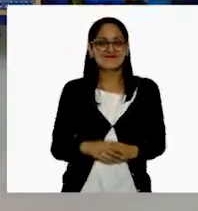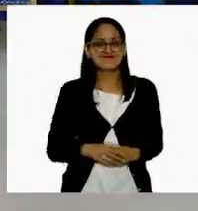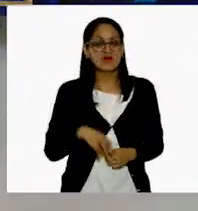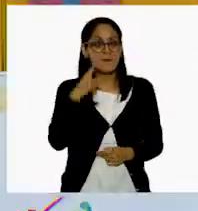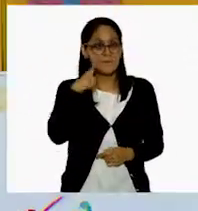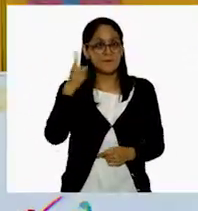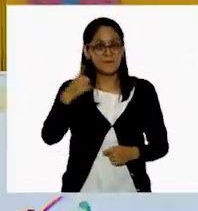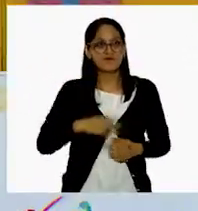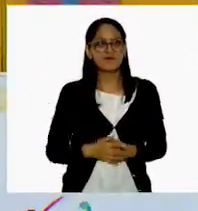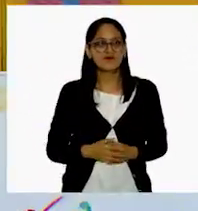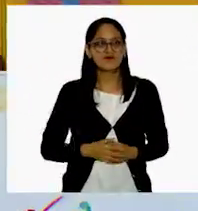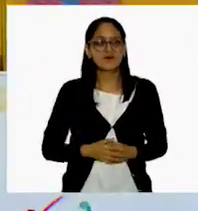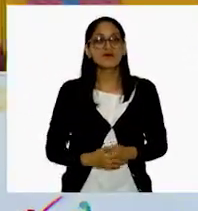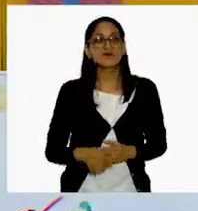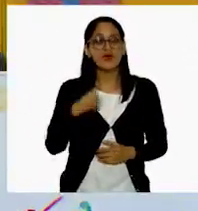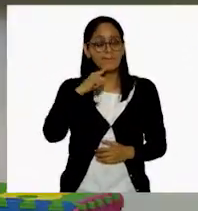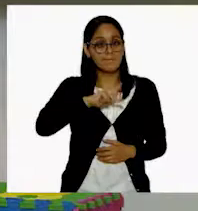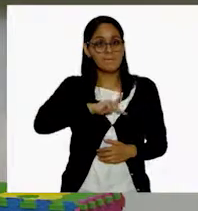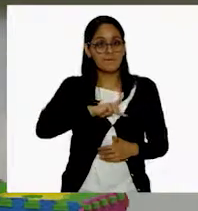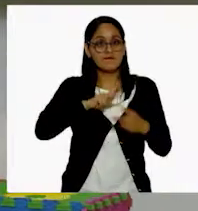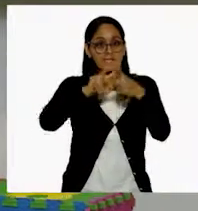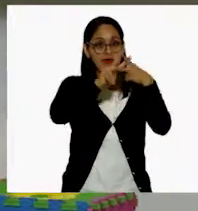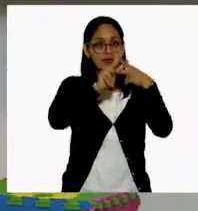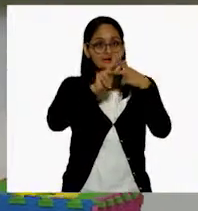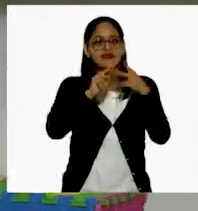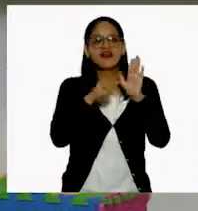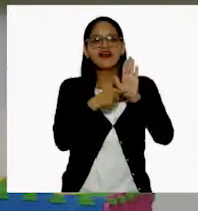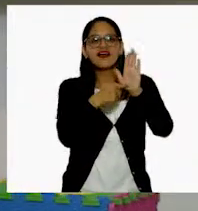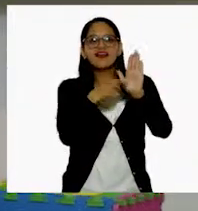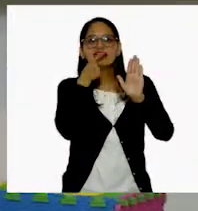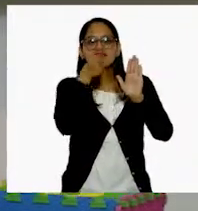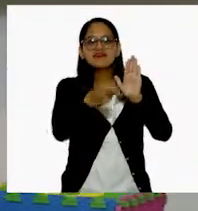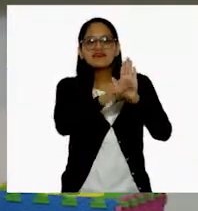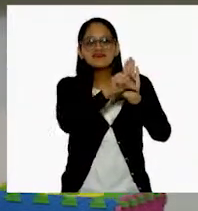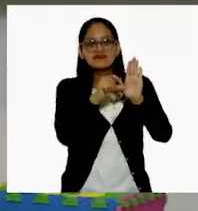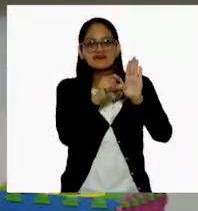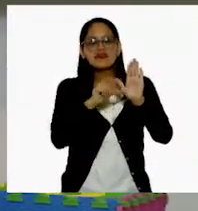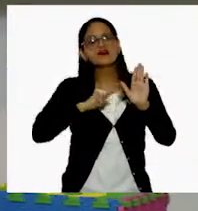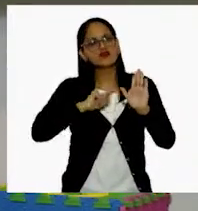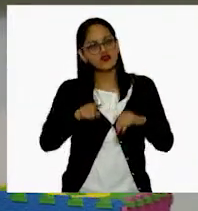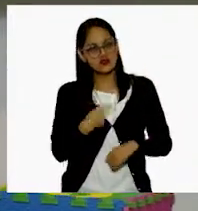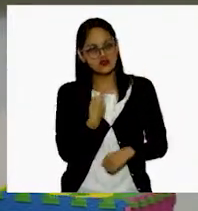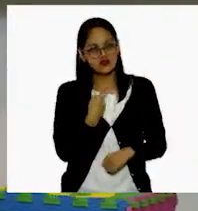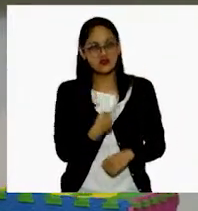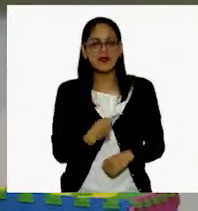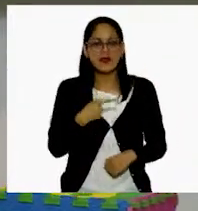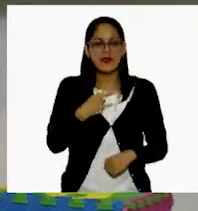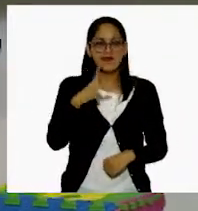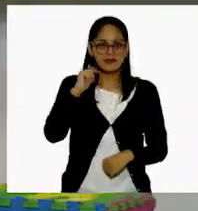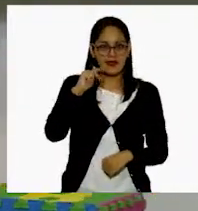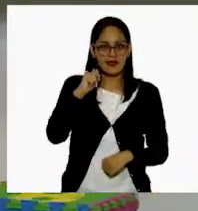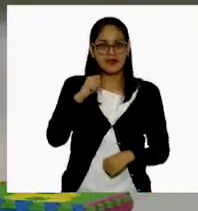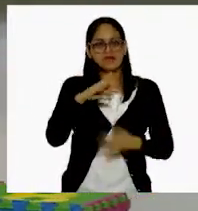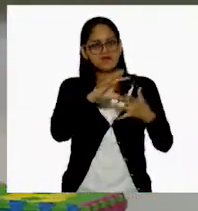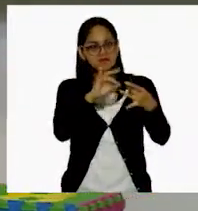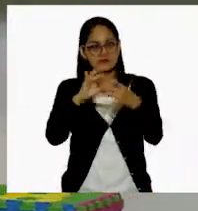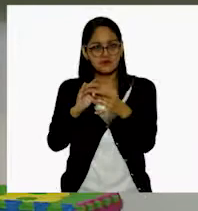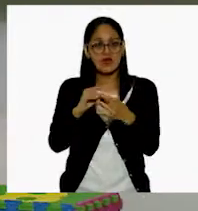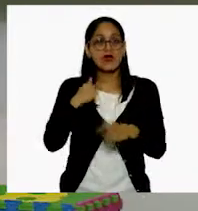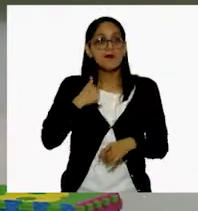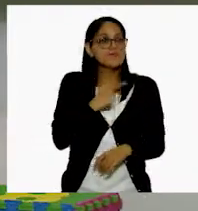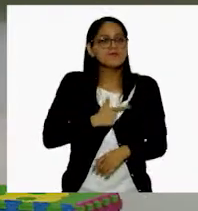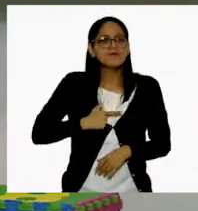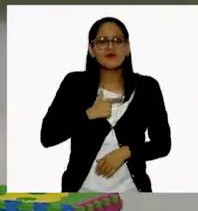Miren, la mía dice que soy conductora y me encanta andar